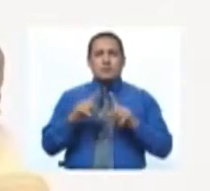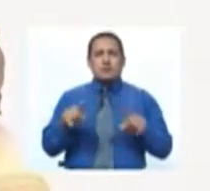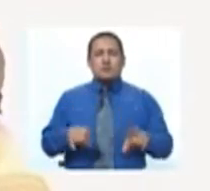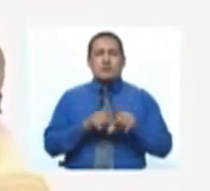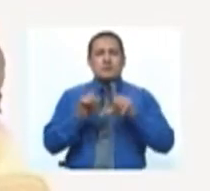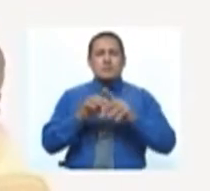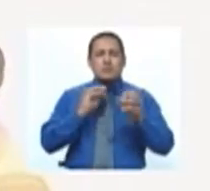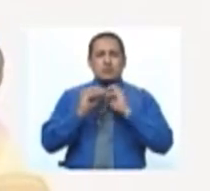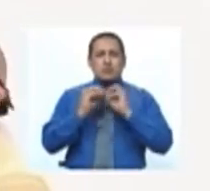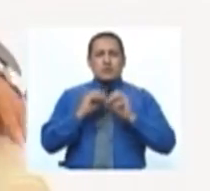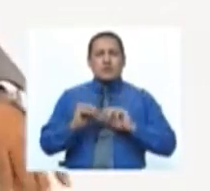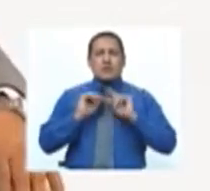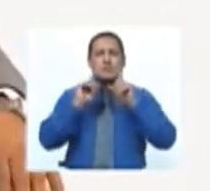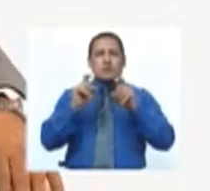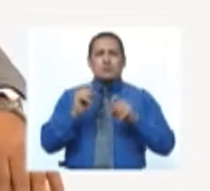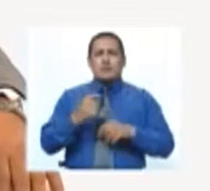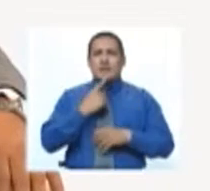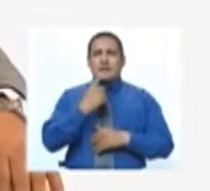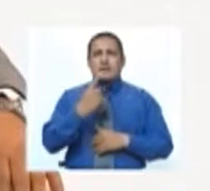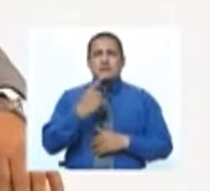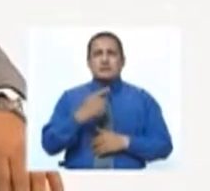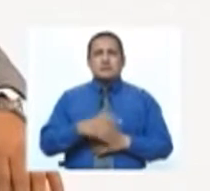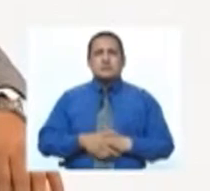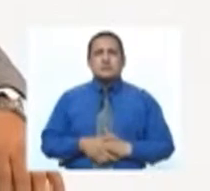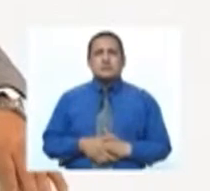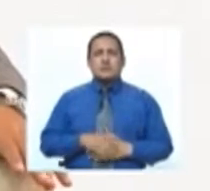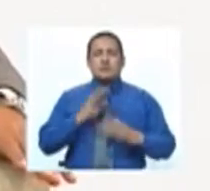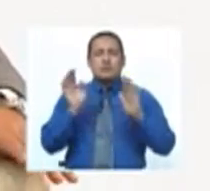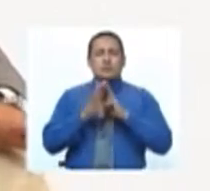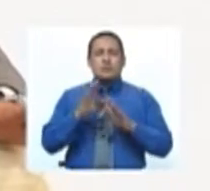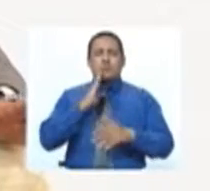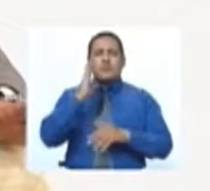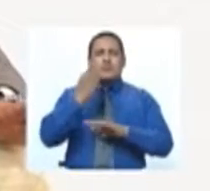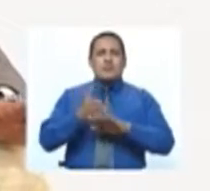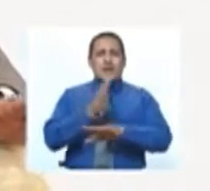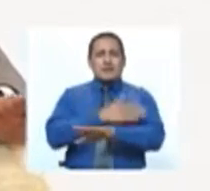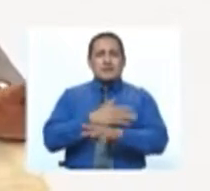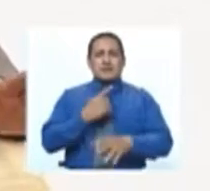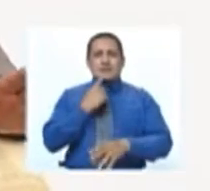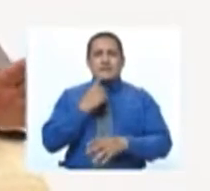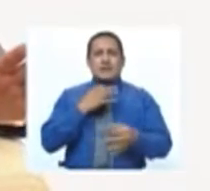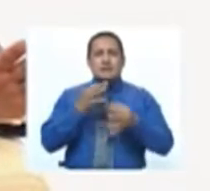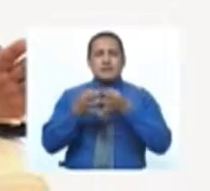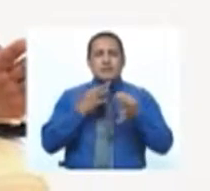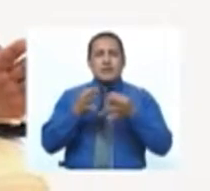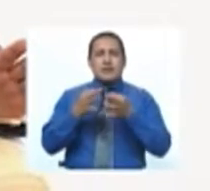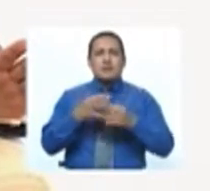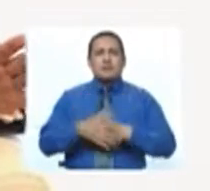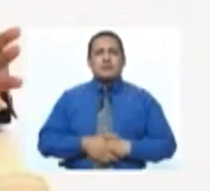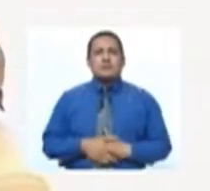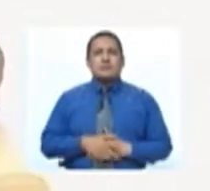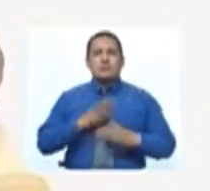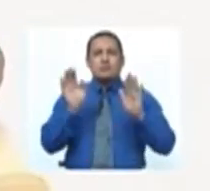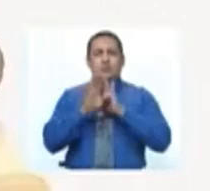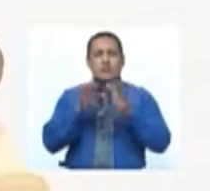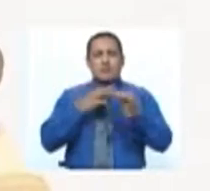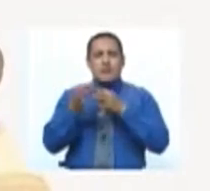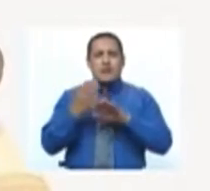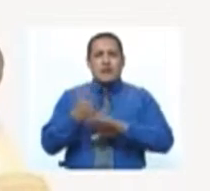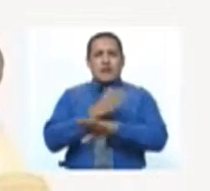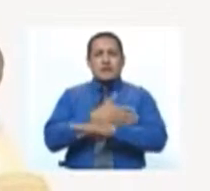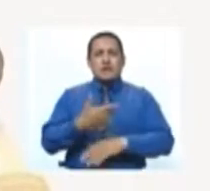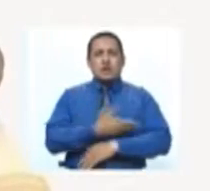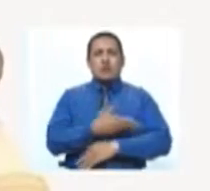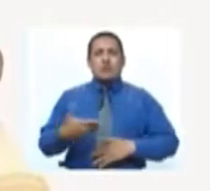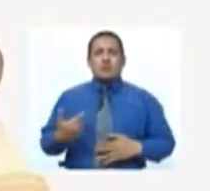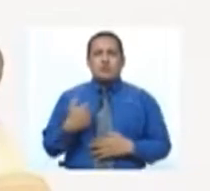para complementar un poco la pregunta que formulaba usted hace unos instantes, en extensión, así como el